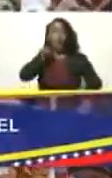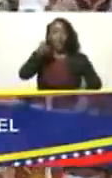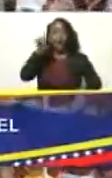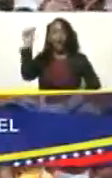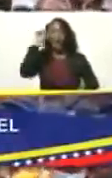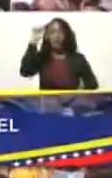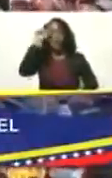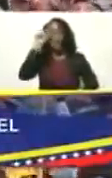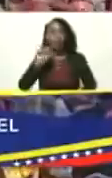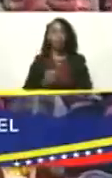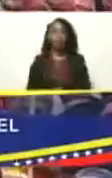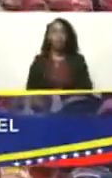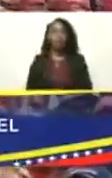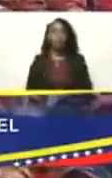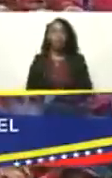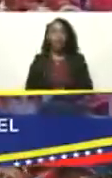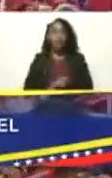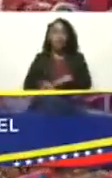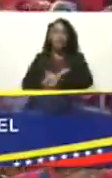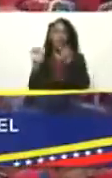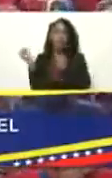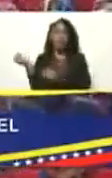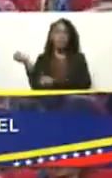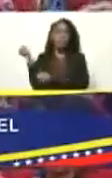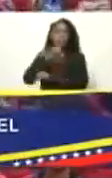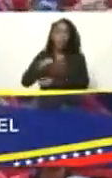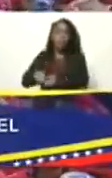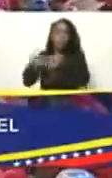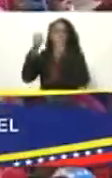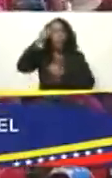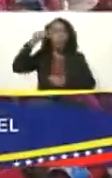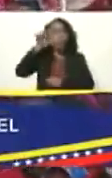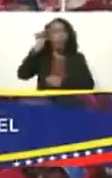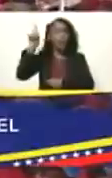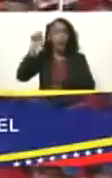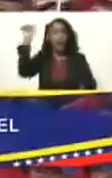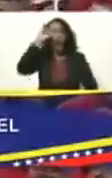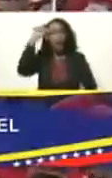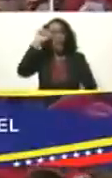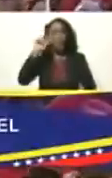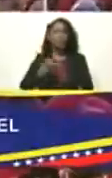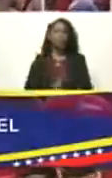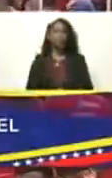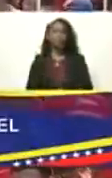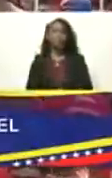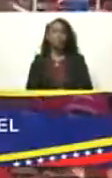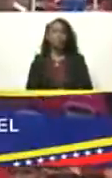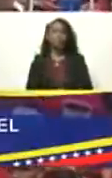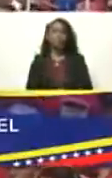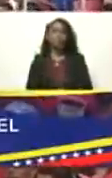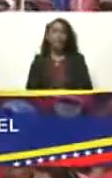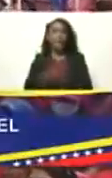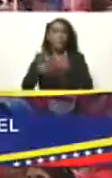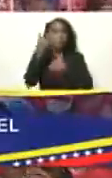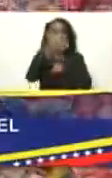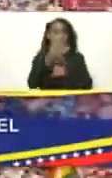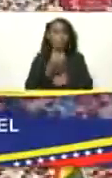Afganistán. Acabaron con todos los pueblos y ciudades de Afganistán. Y luego